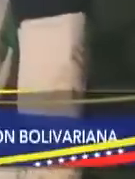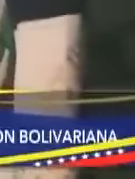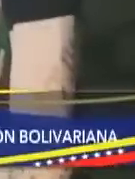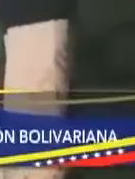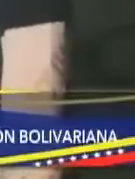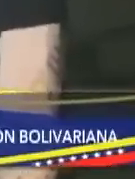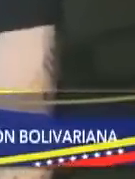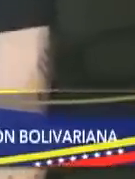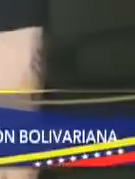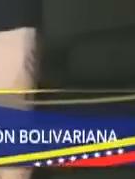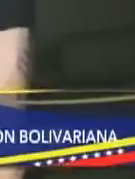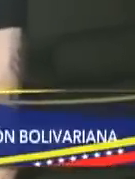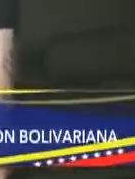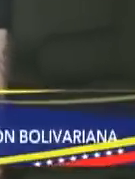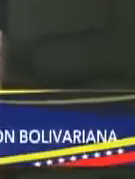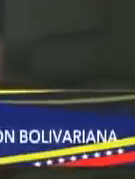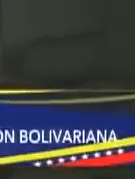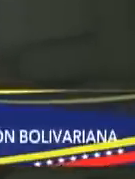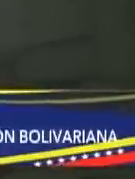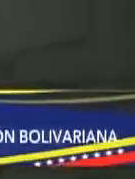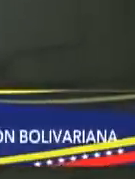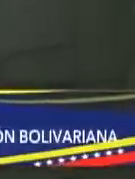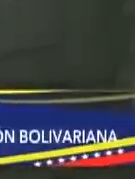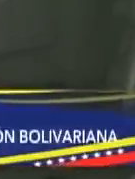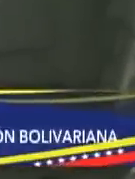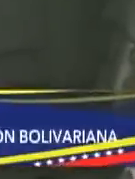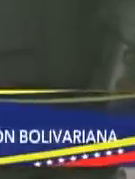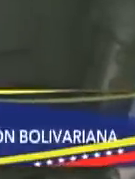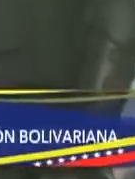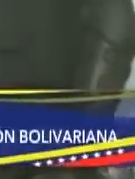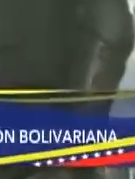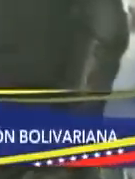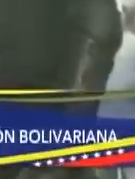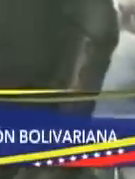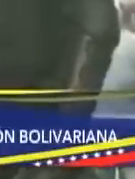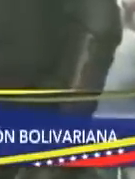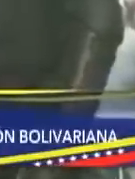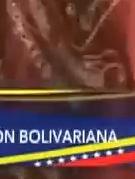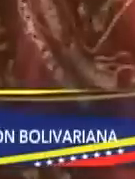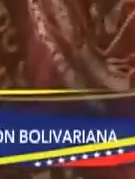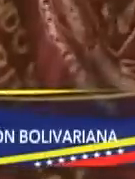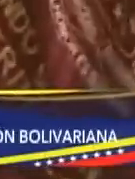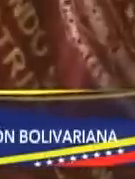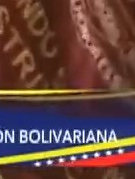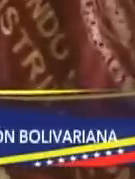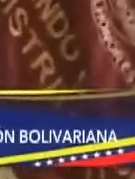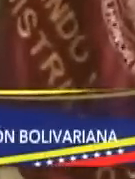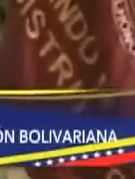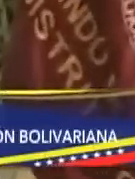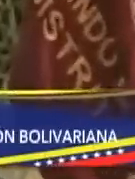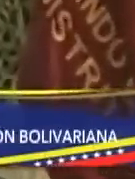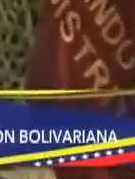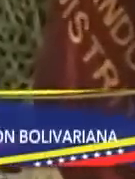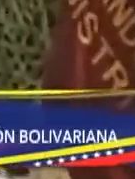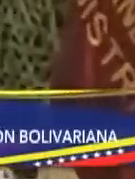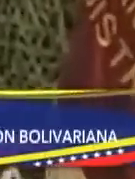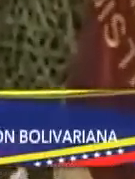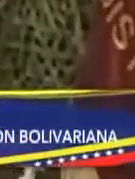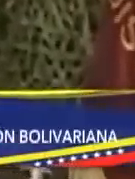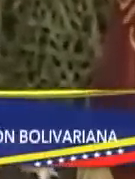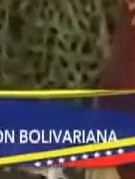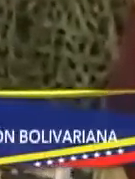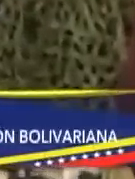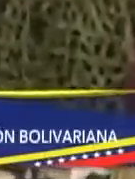marcha victoriosa. Parte de lo que el día de hoy el presidente de la República Bolivariana de Venezuela, Nicolás Maduro Moros, ha dado a conocer